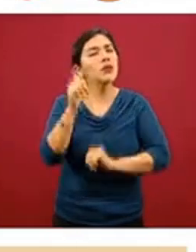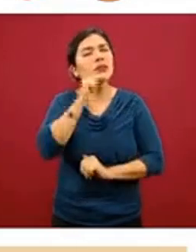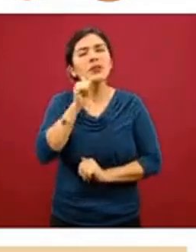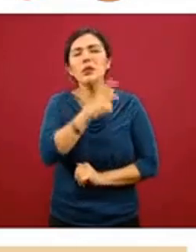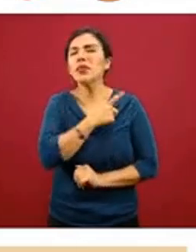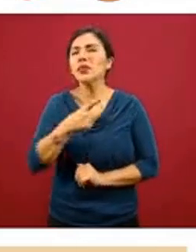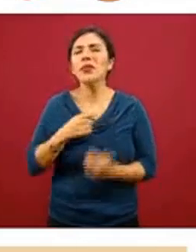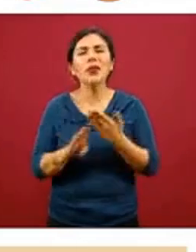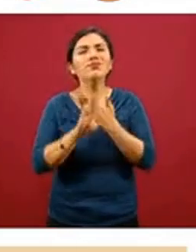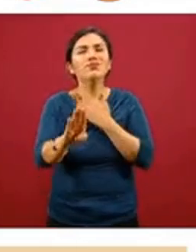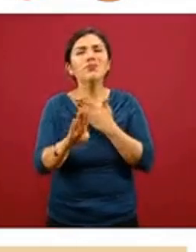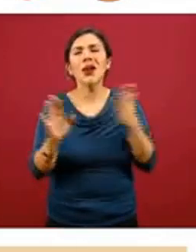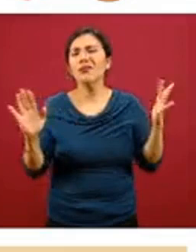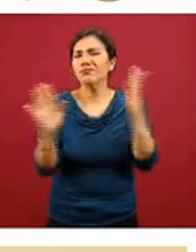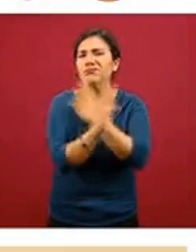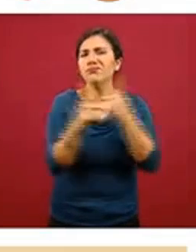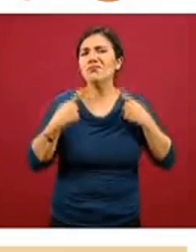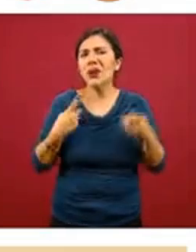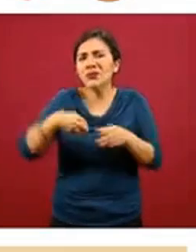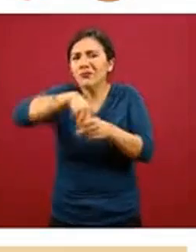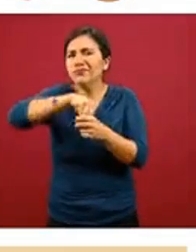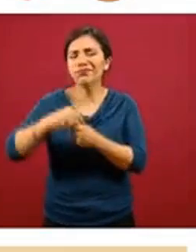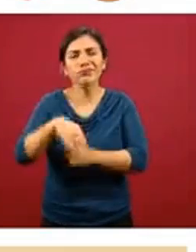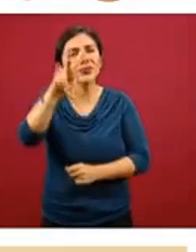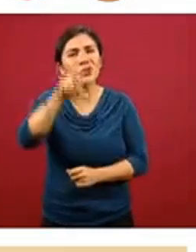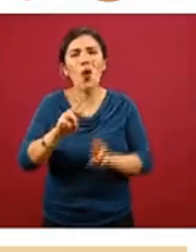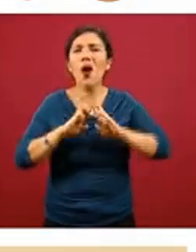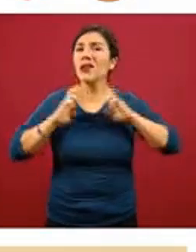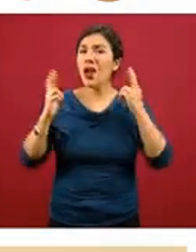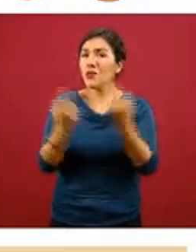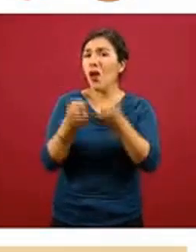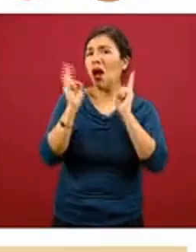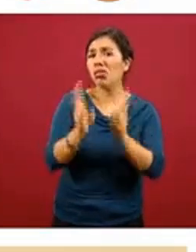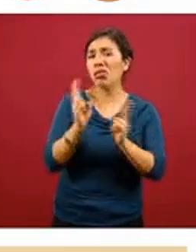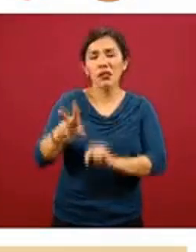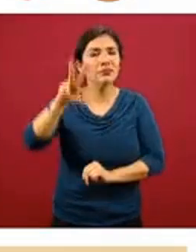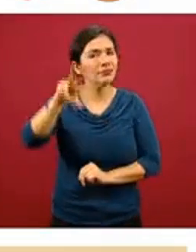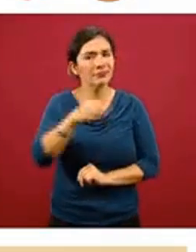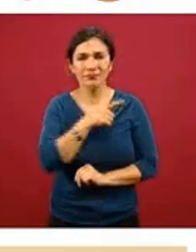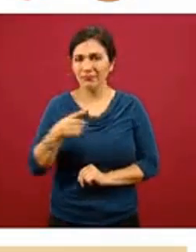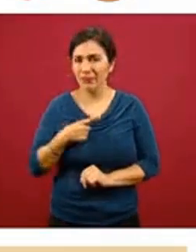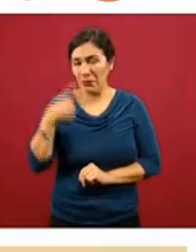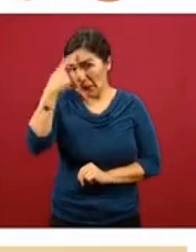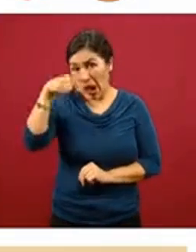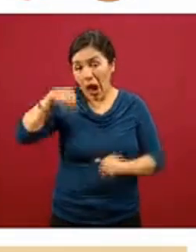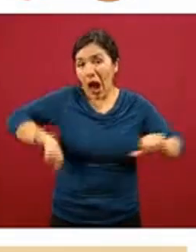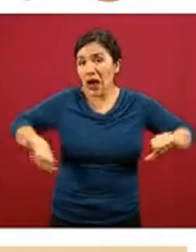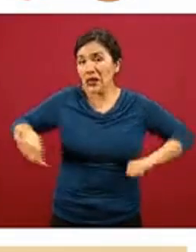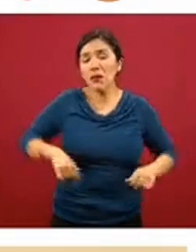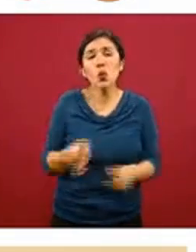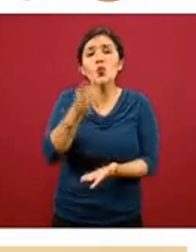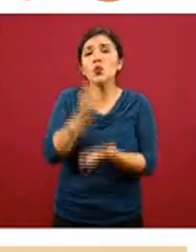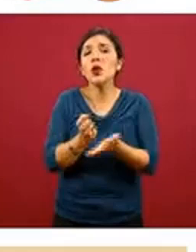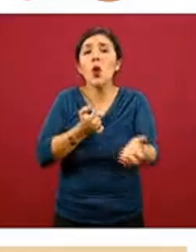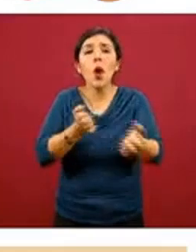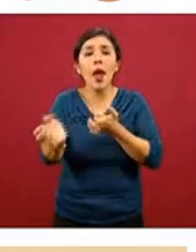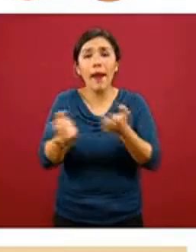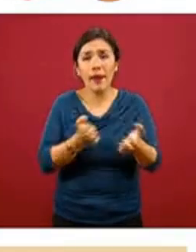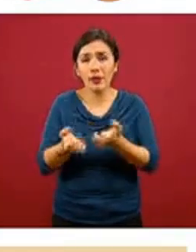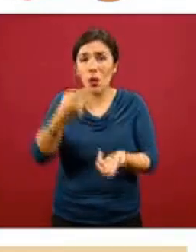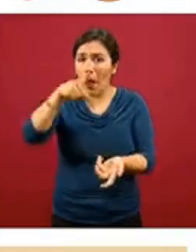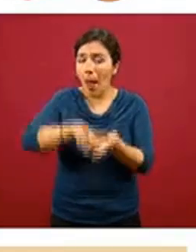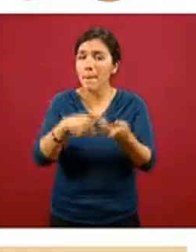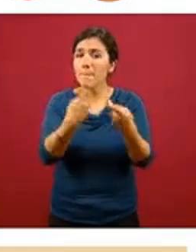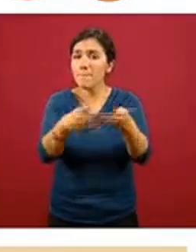siempre evitemos las congregaciones masivas, reuniones o otro tipo de actividades de esta característica